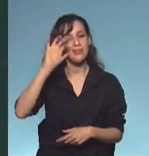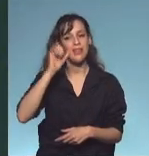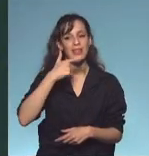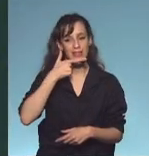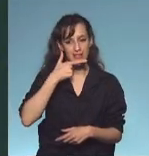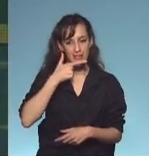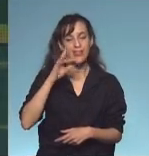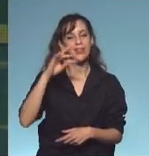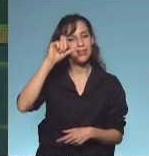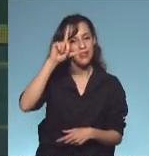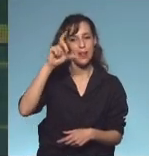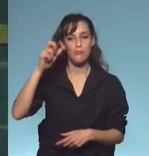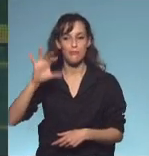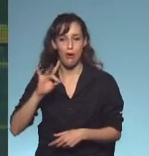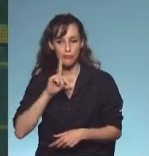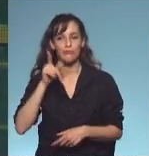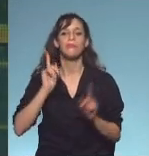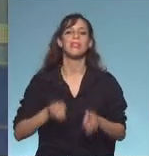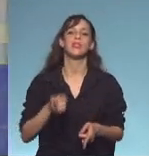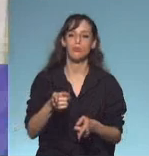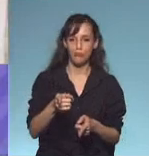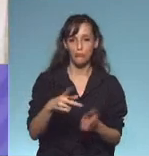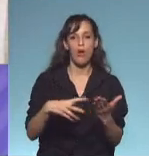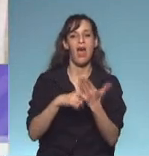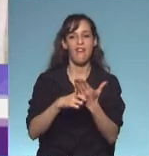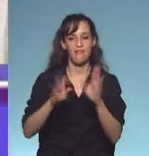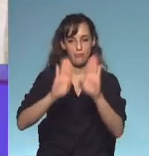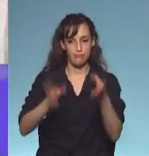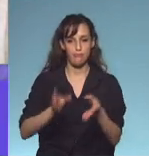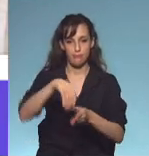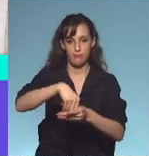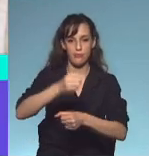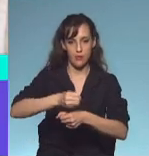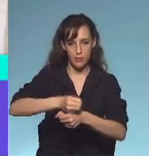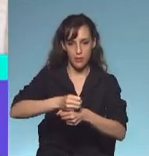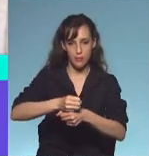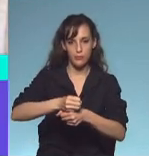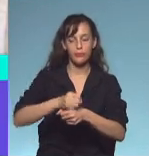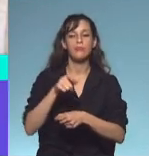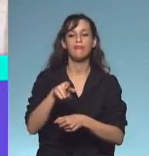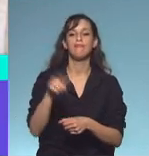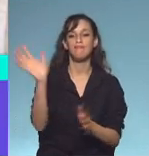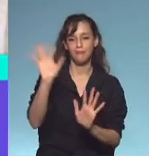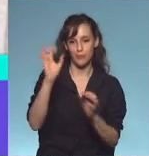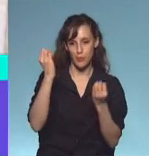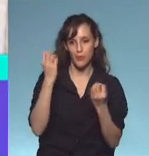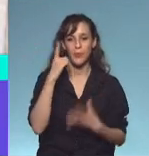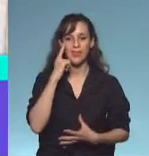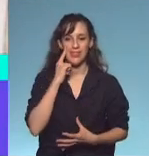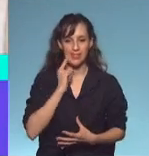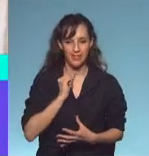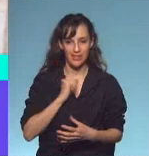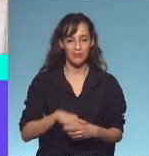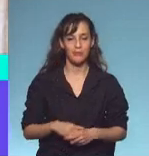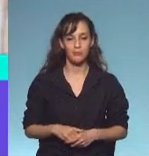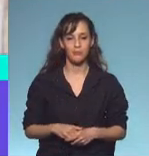es la titular de la AFIP, de la Agencia Fiscal de Ingresos Públicos, y la vamos a saludar. Buen mediodía, ¿cómo le va, Malcó del